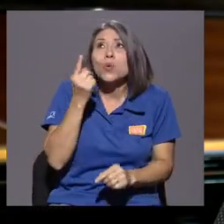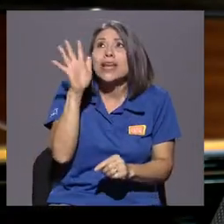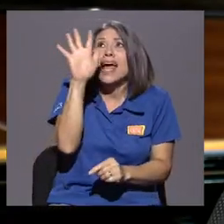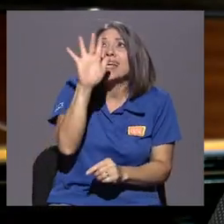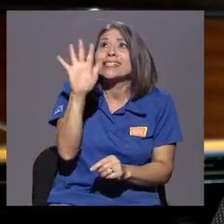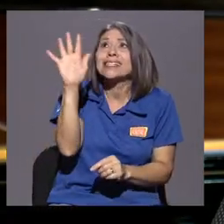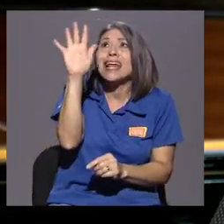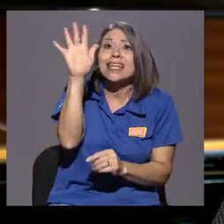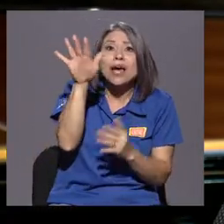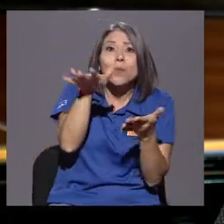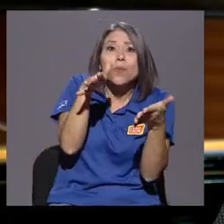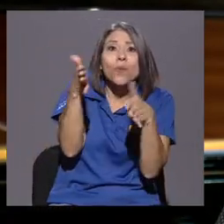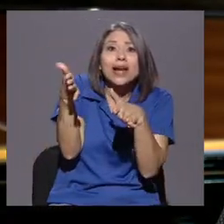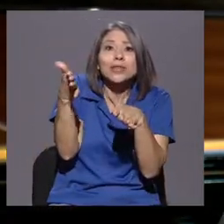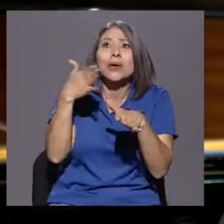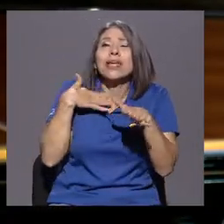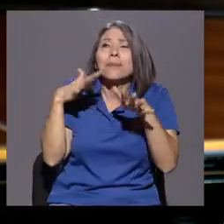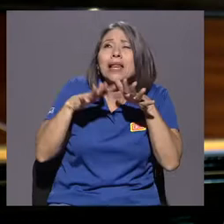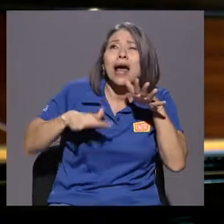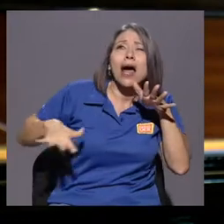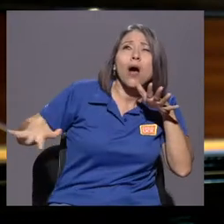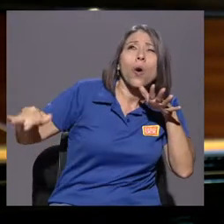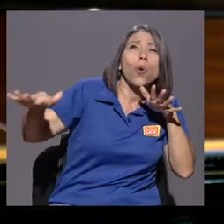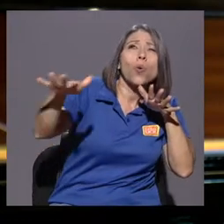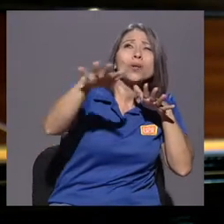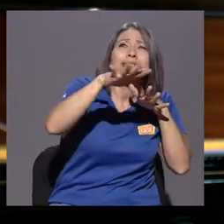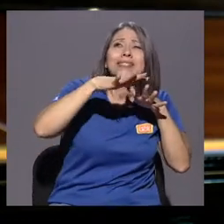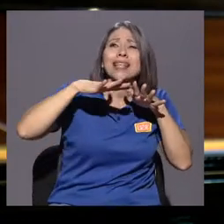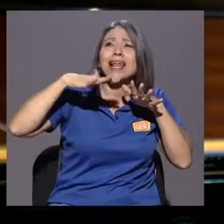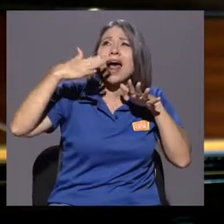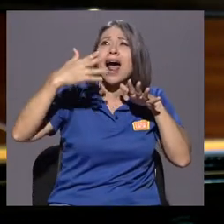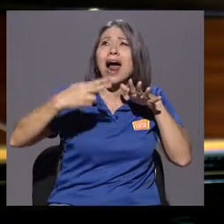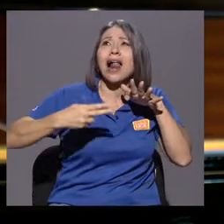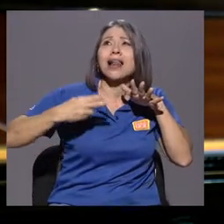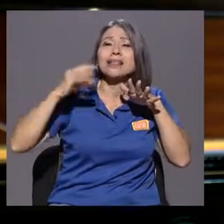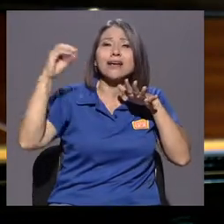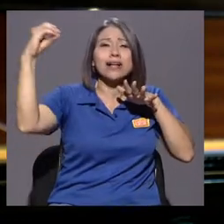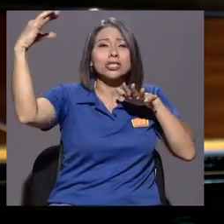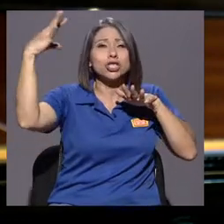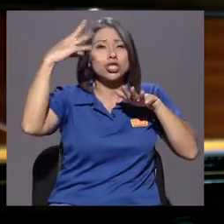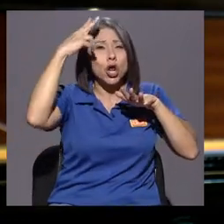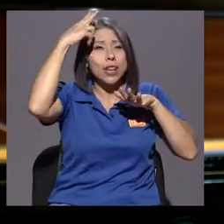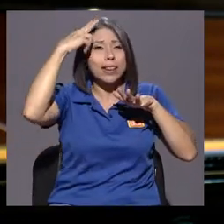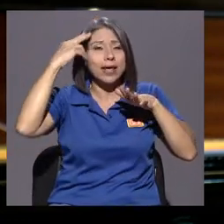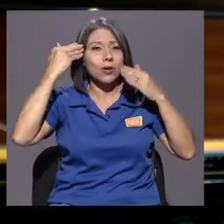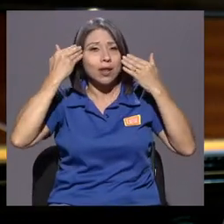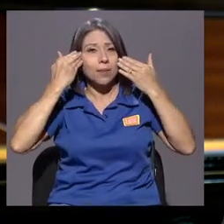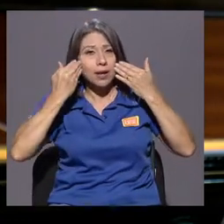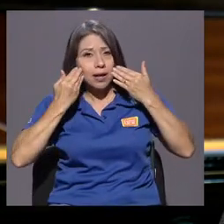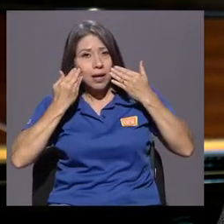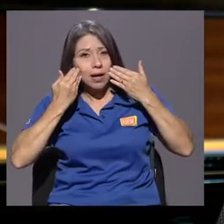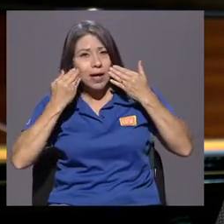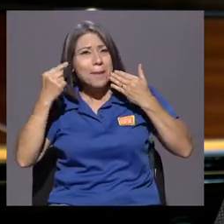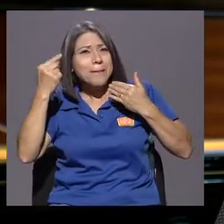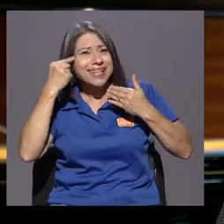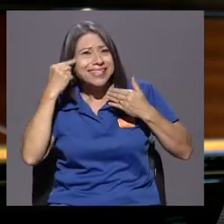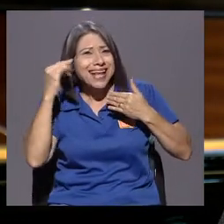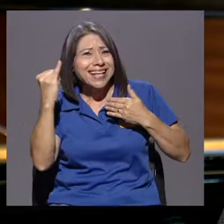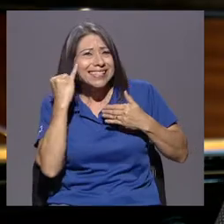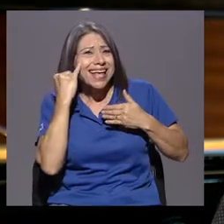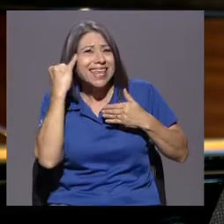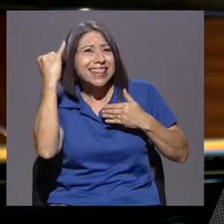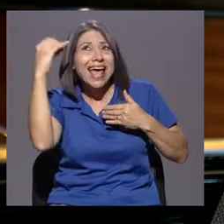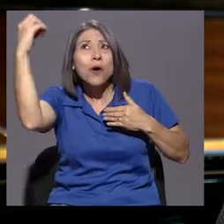lleva el gran sol negro de la melancolía pensar en esa idea de que exista un sol negro de la melancolía